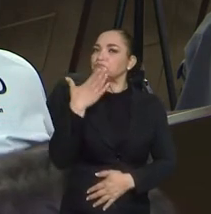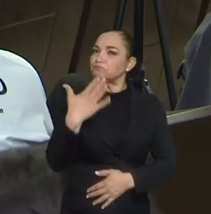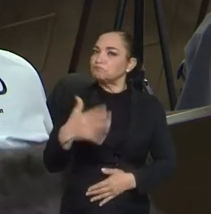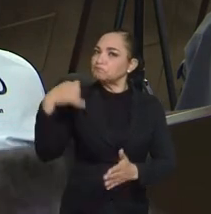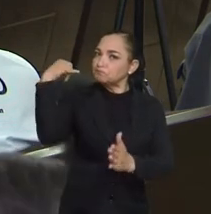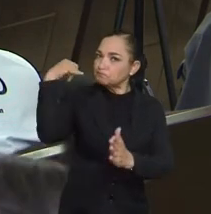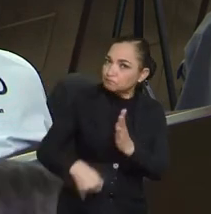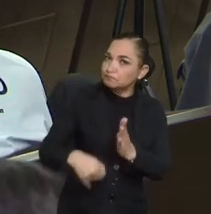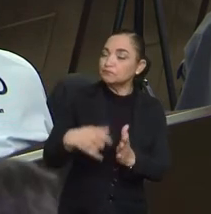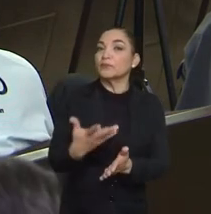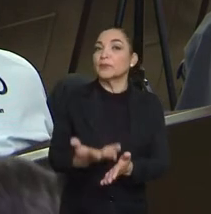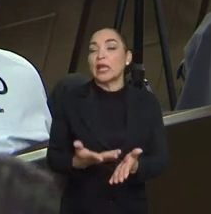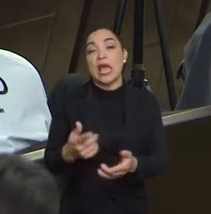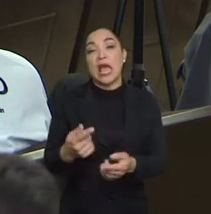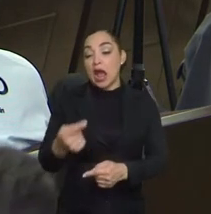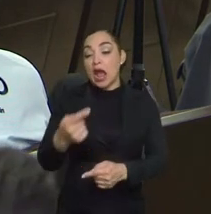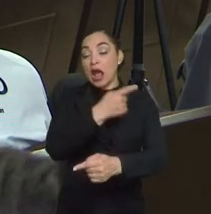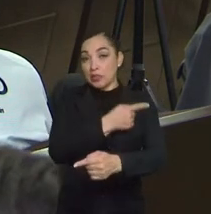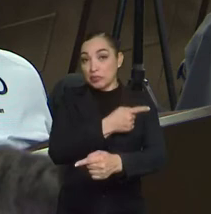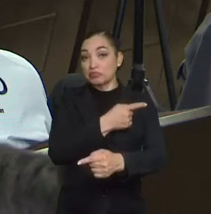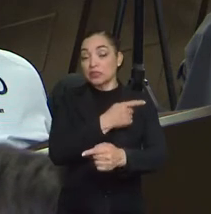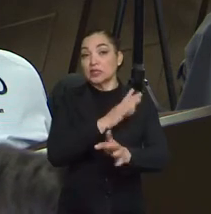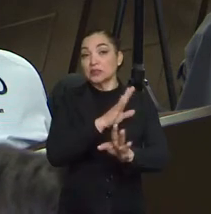una práctica